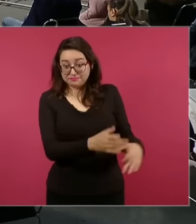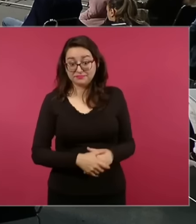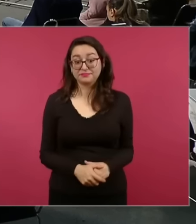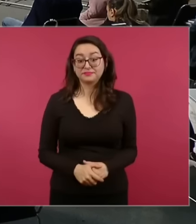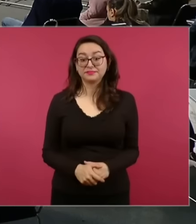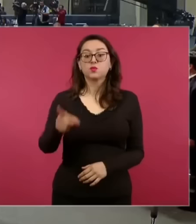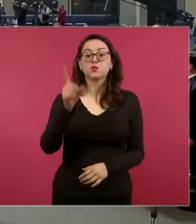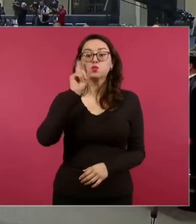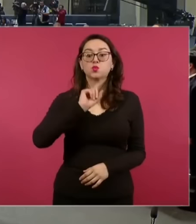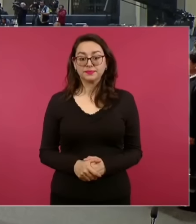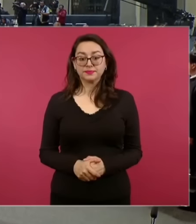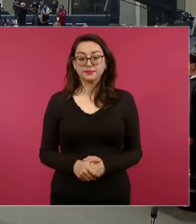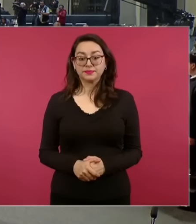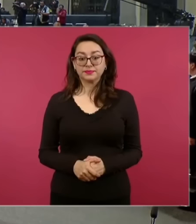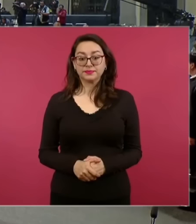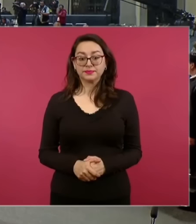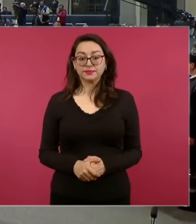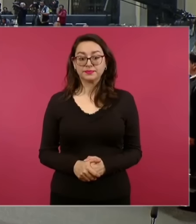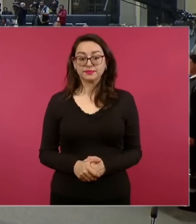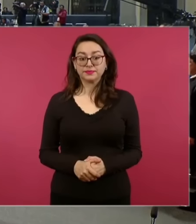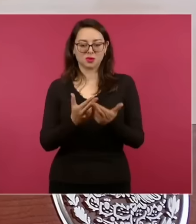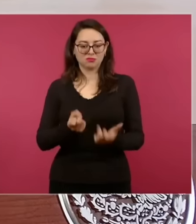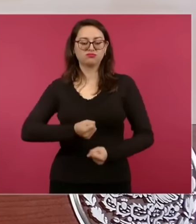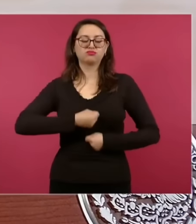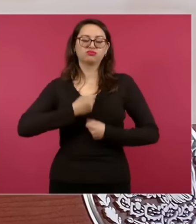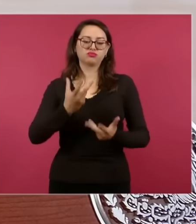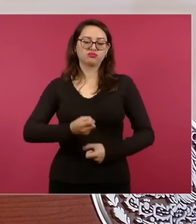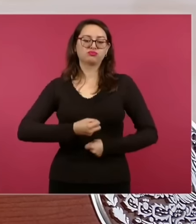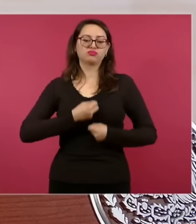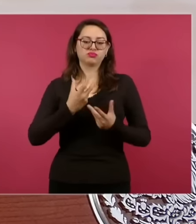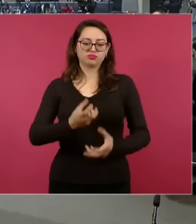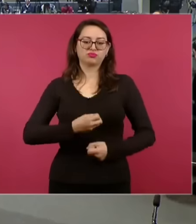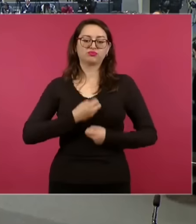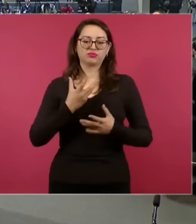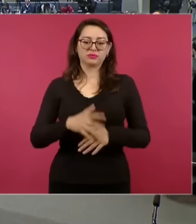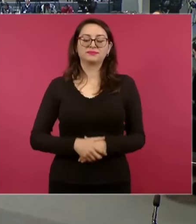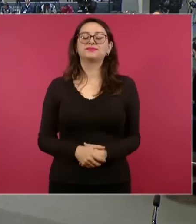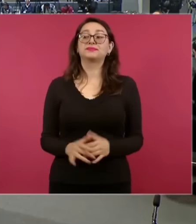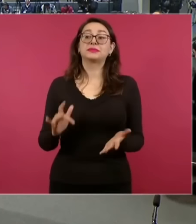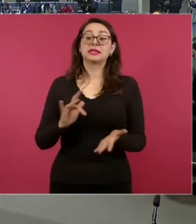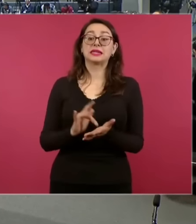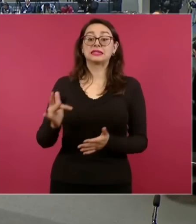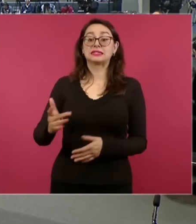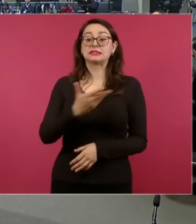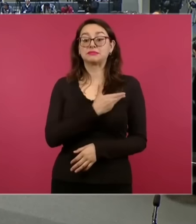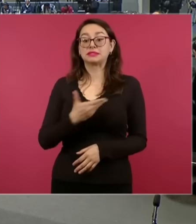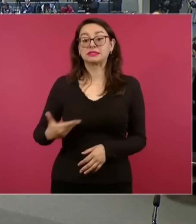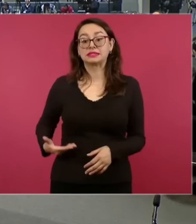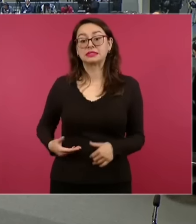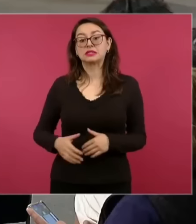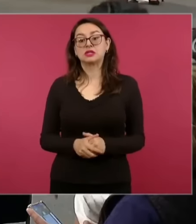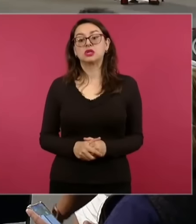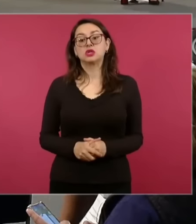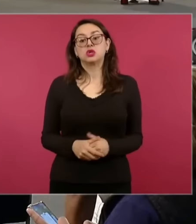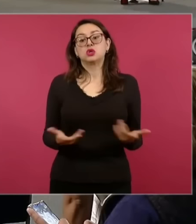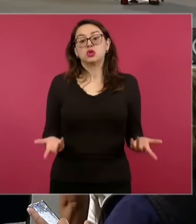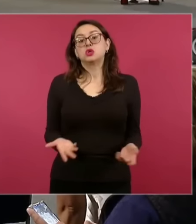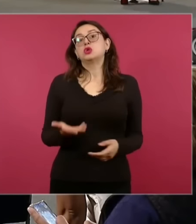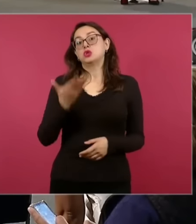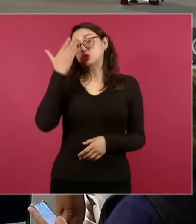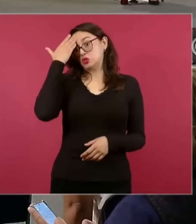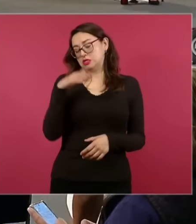va la compañera. Bien cepillado los tres. Gracias, presidente. Por otro lado, yo sé que ya está muy trillado el tema de